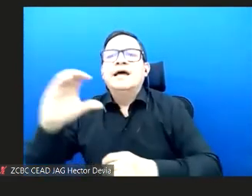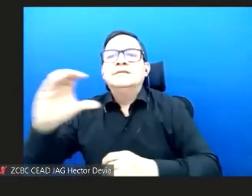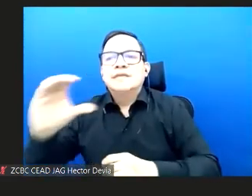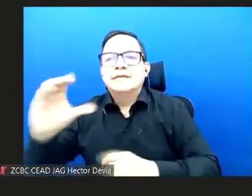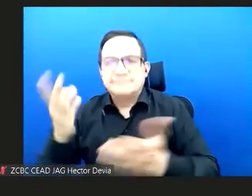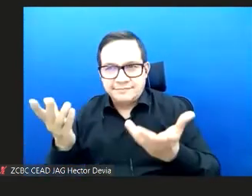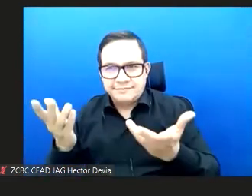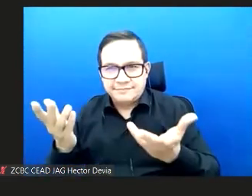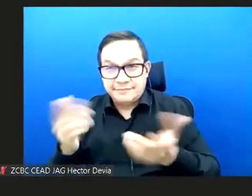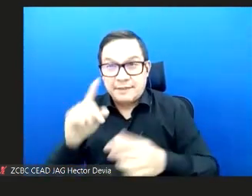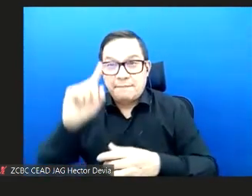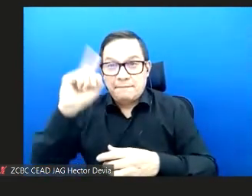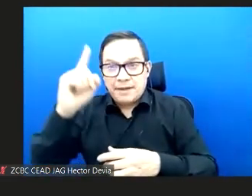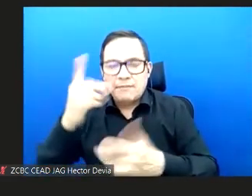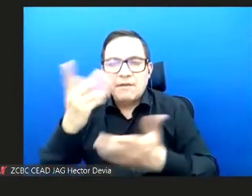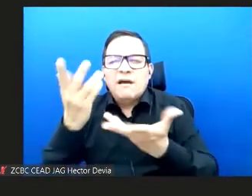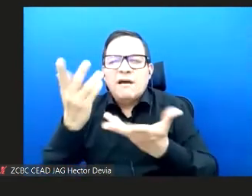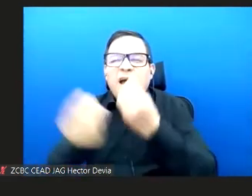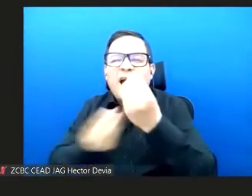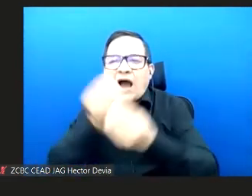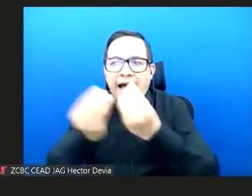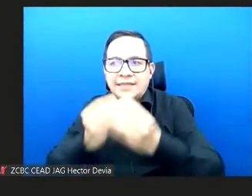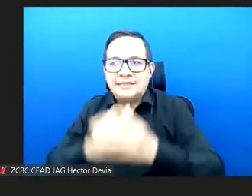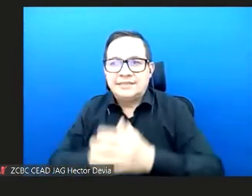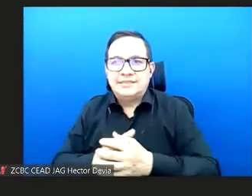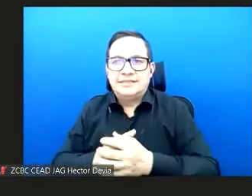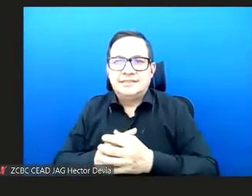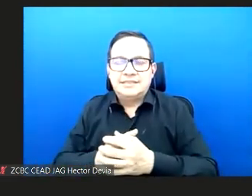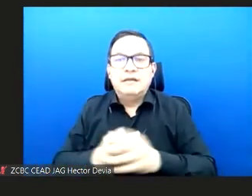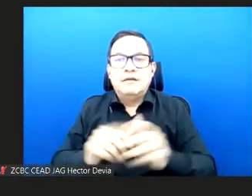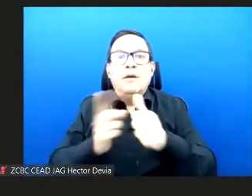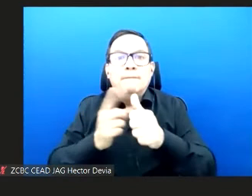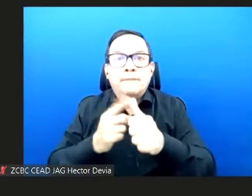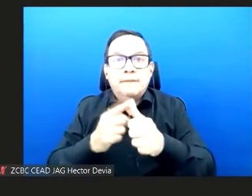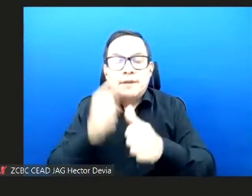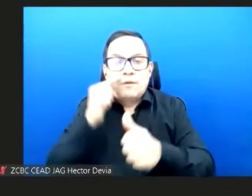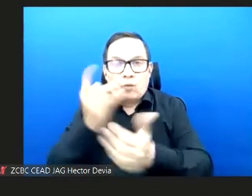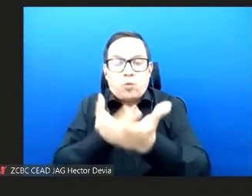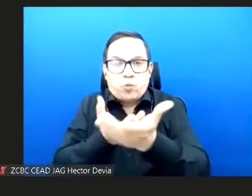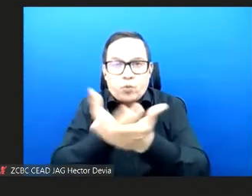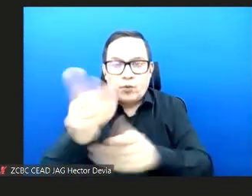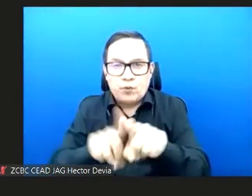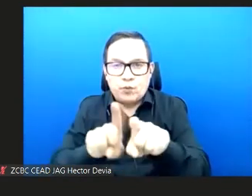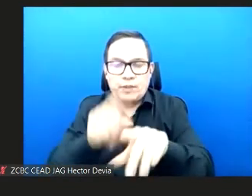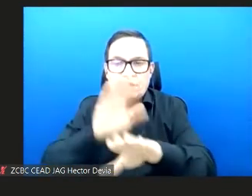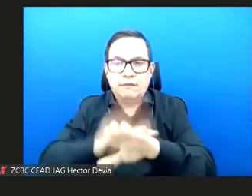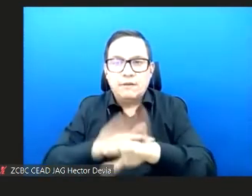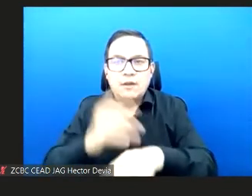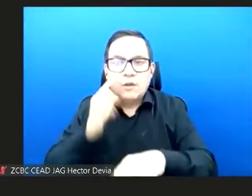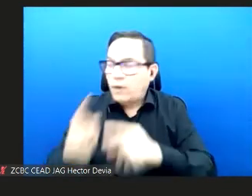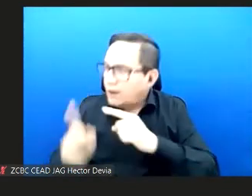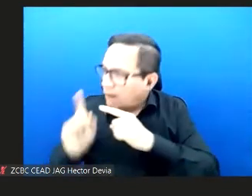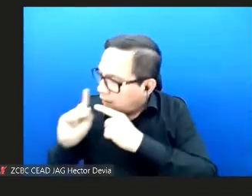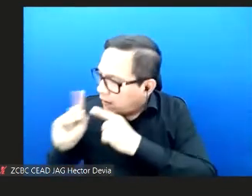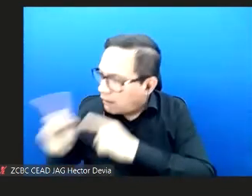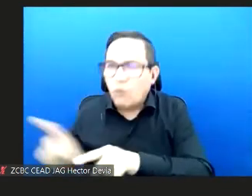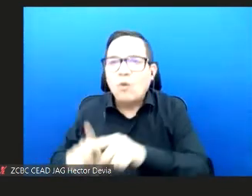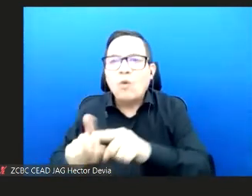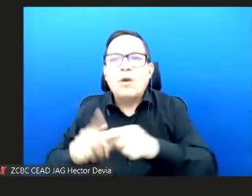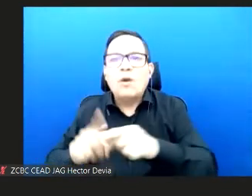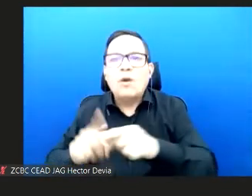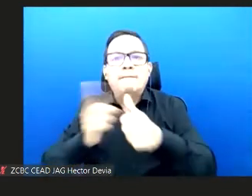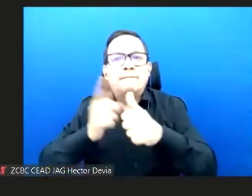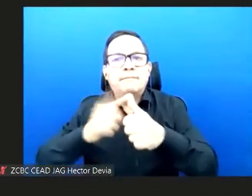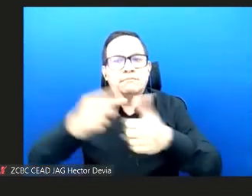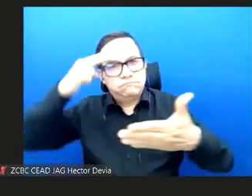operación. ¿Cómo la resolvemos? Bueno, yo recomendaría, mi recomendación personal es hacer una lectura de